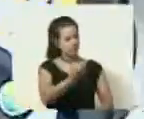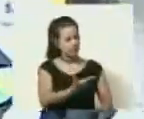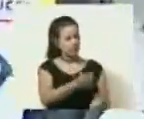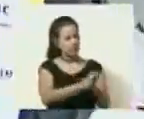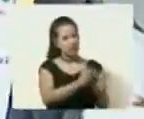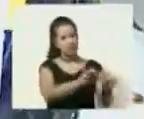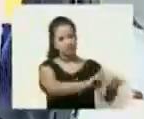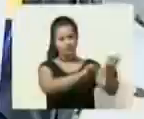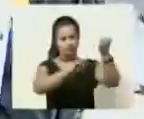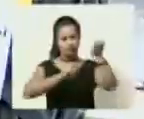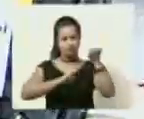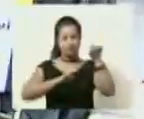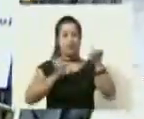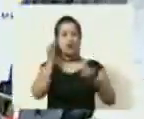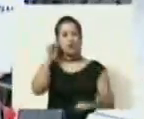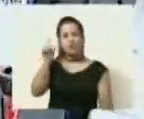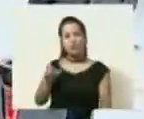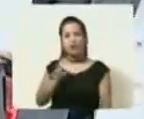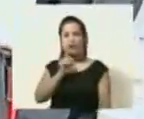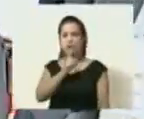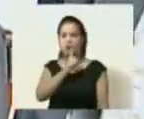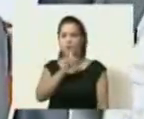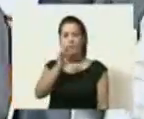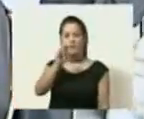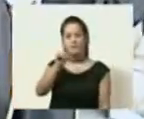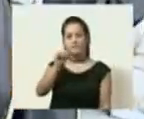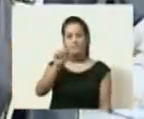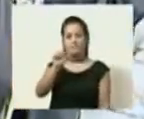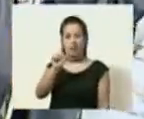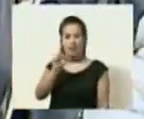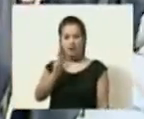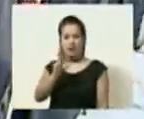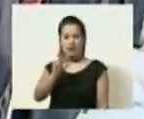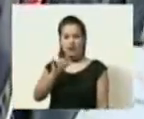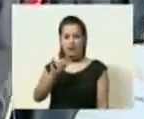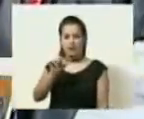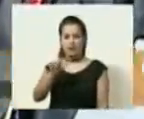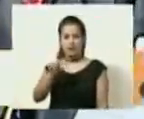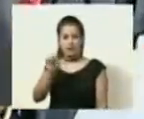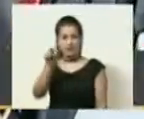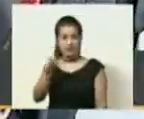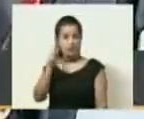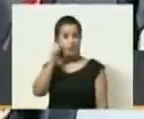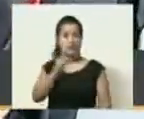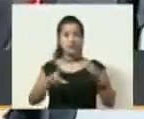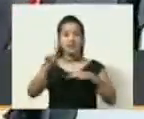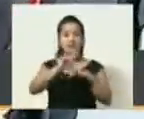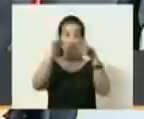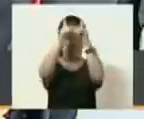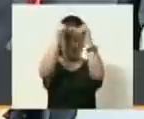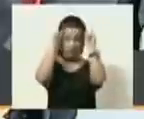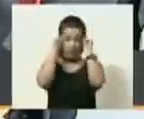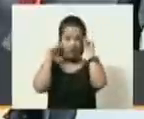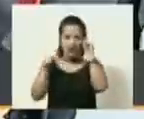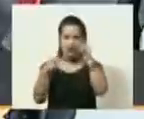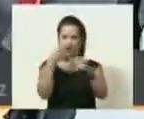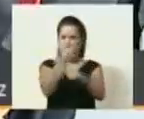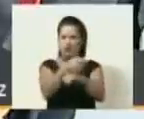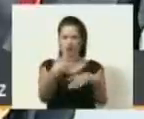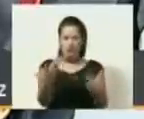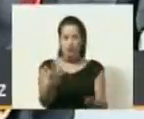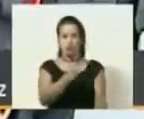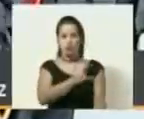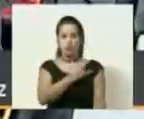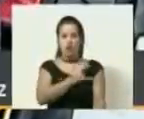Marilvis Natalia Bello Leguizamo, licenciada en enfermería, egresada de la Universidad Rómulo Gallegos,